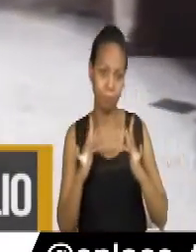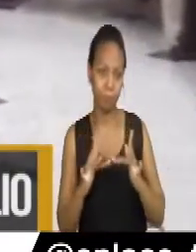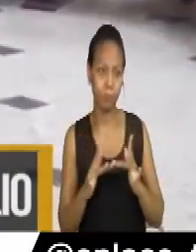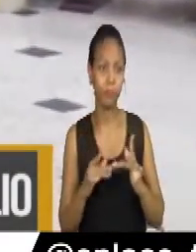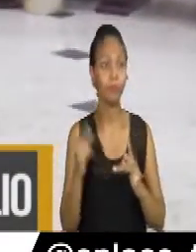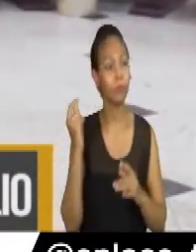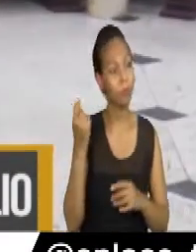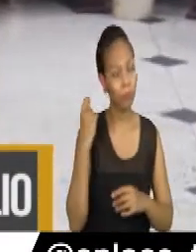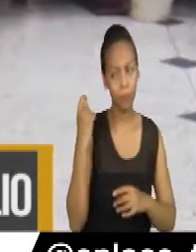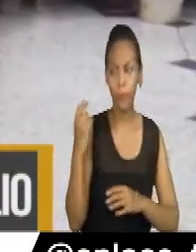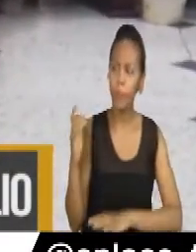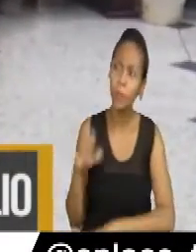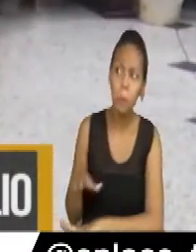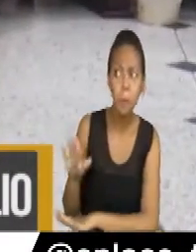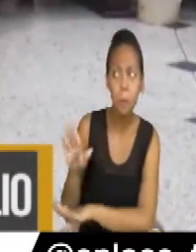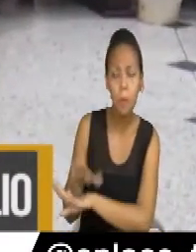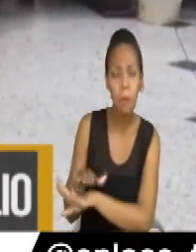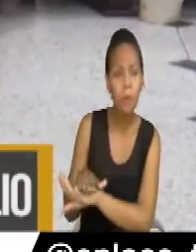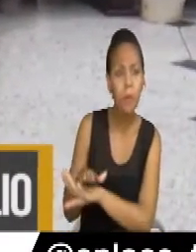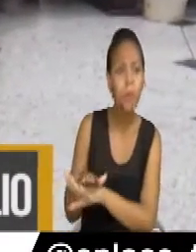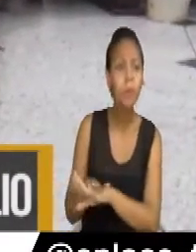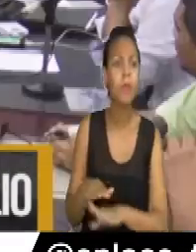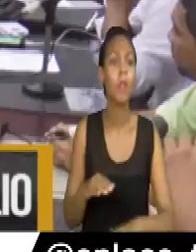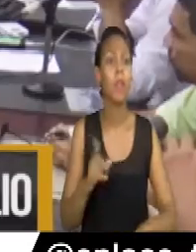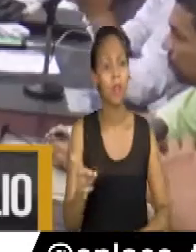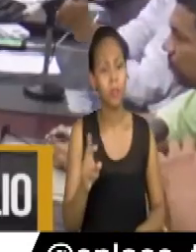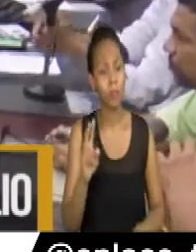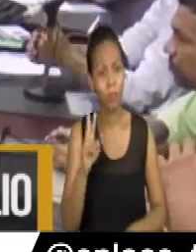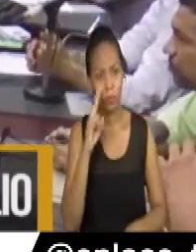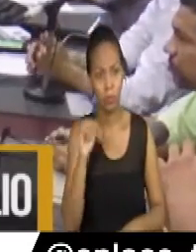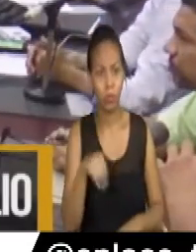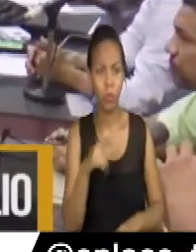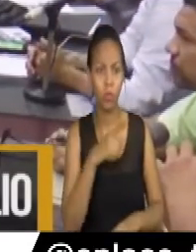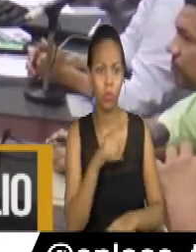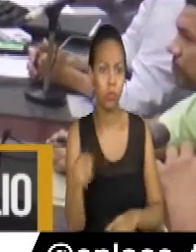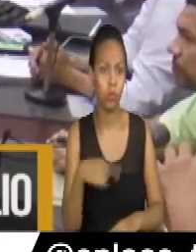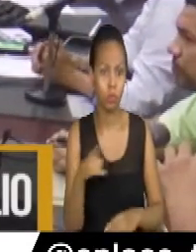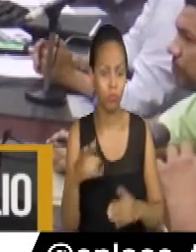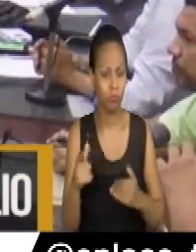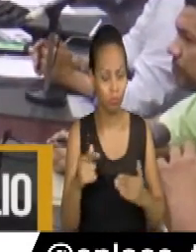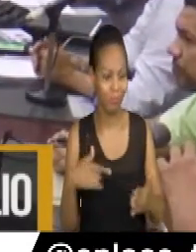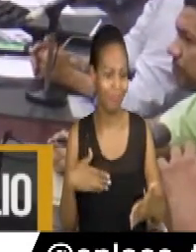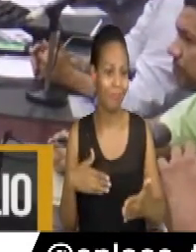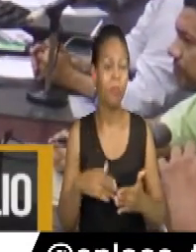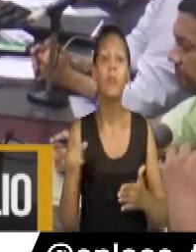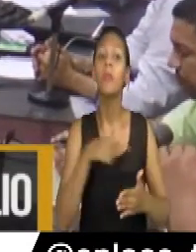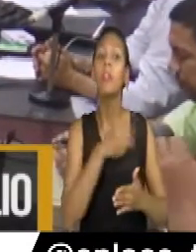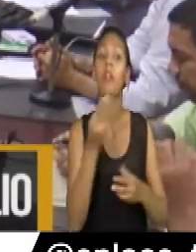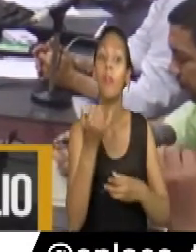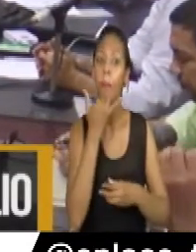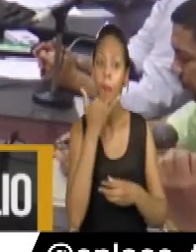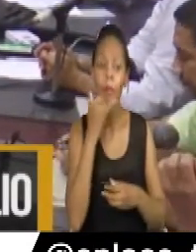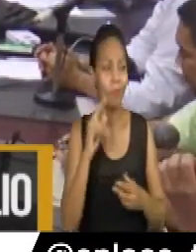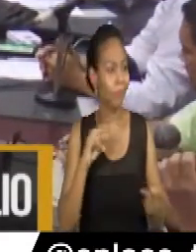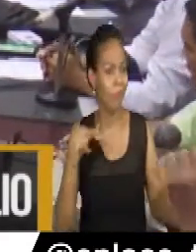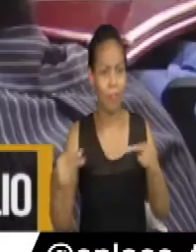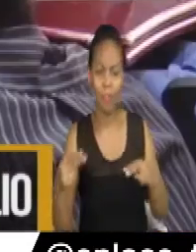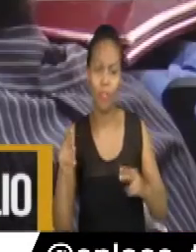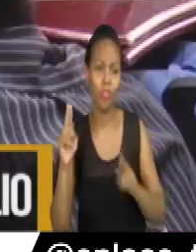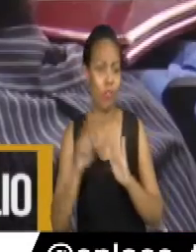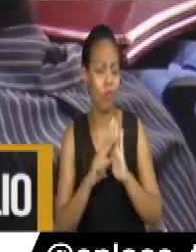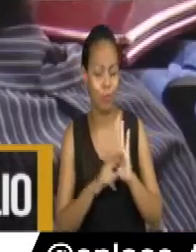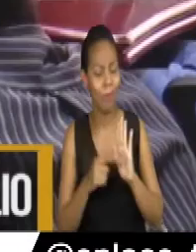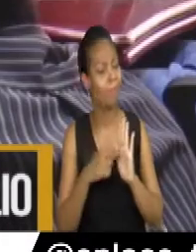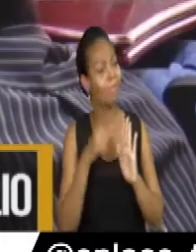de junio, es decir, un día después de la instalación del segundo periodo de sesiones ordinarias, lo que contrariaría la norma.